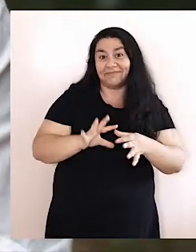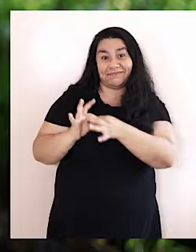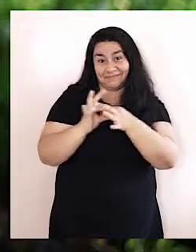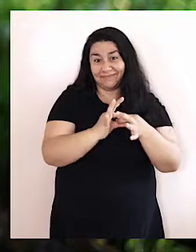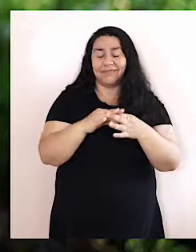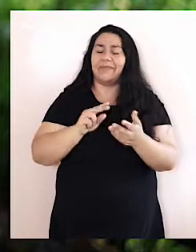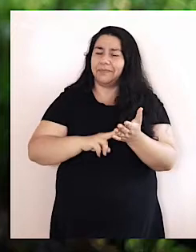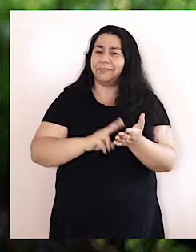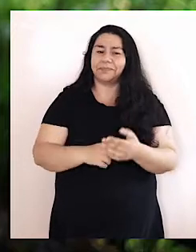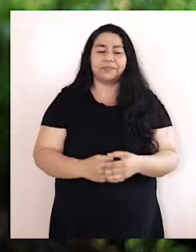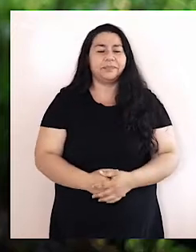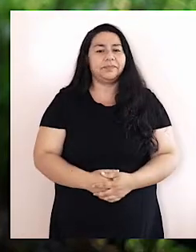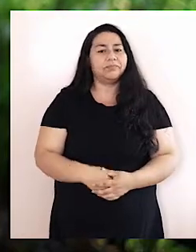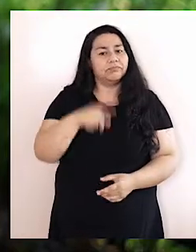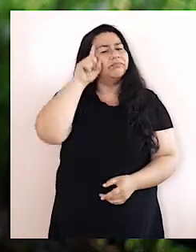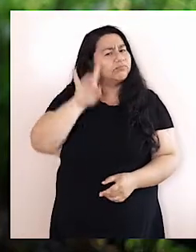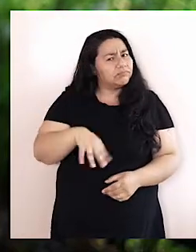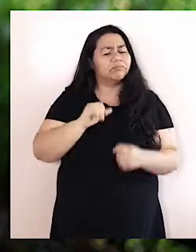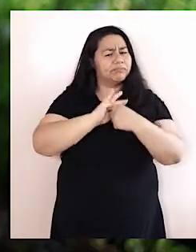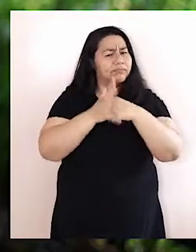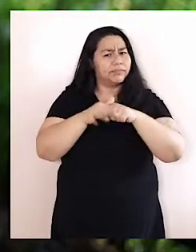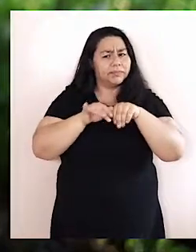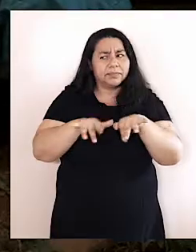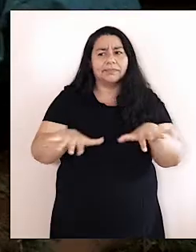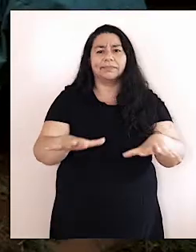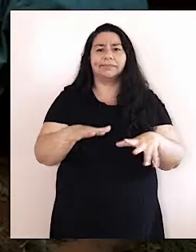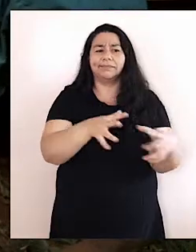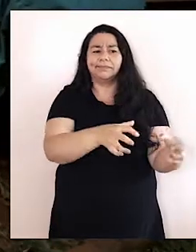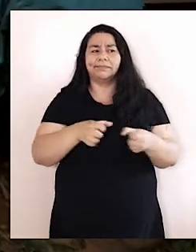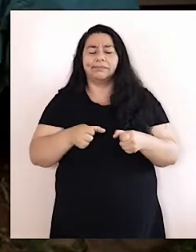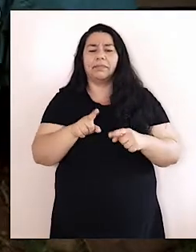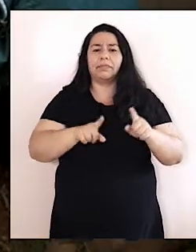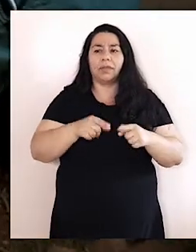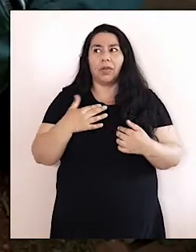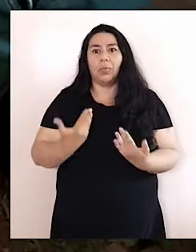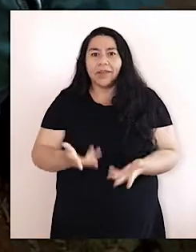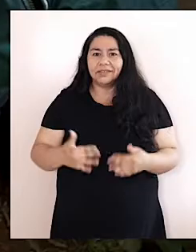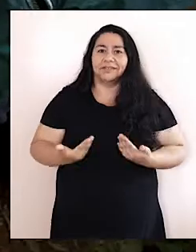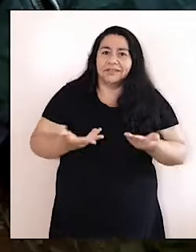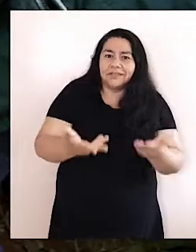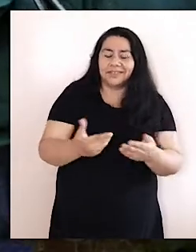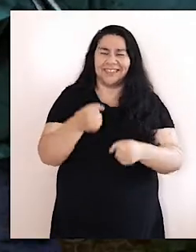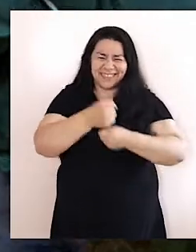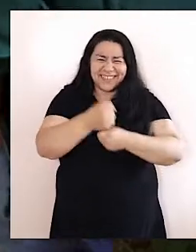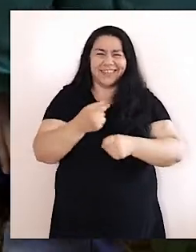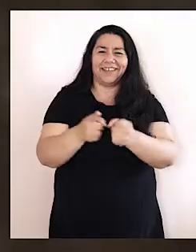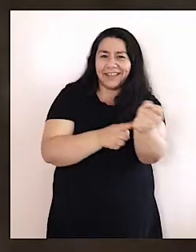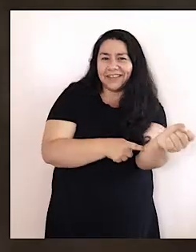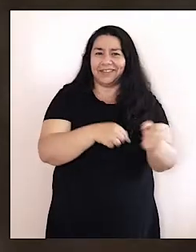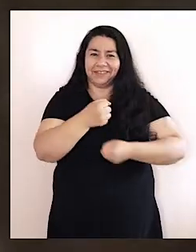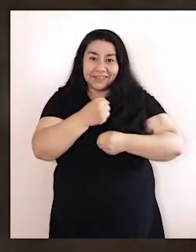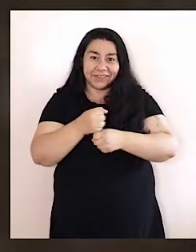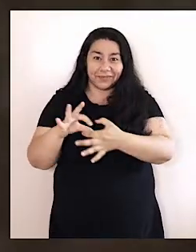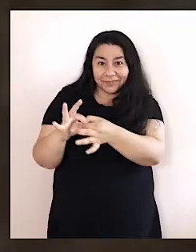verdad. Como sabemos, hoy en día la pandemia nos quitó muchas cosas, también nos privilegió de esto, de trabajar en familia, trabajar en